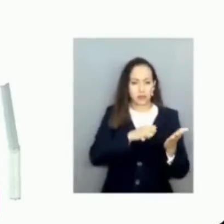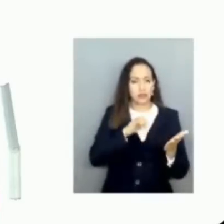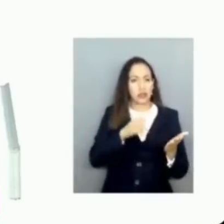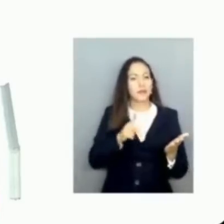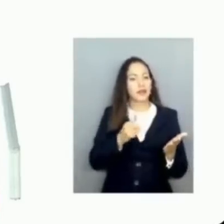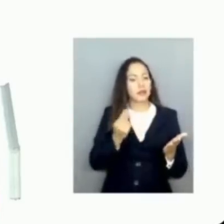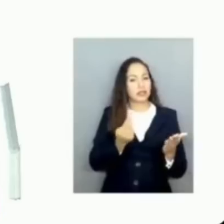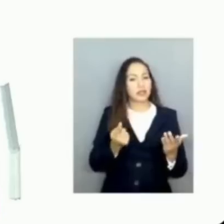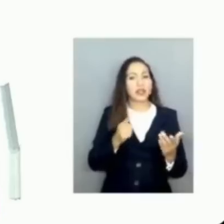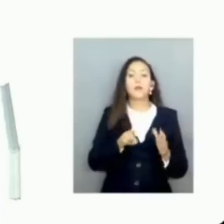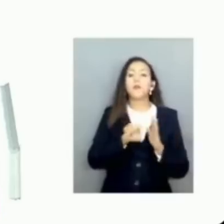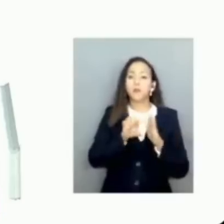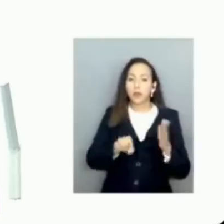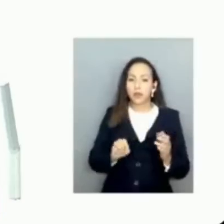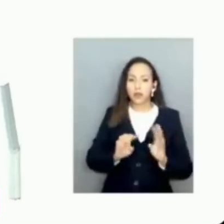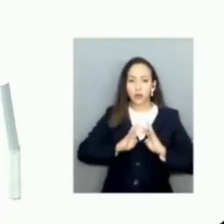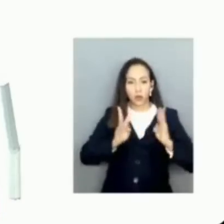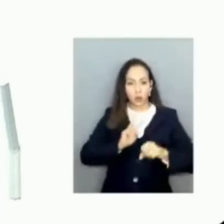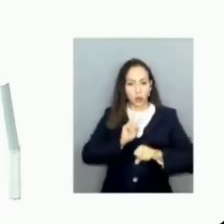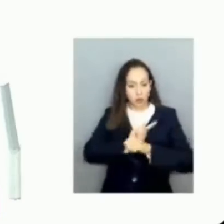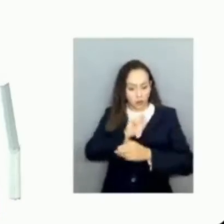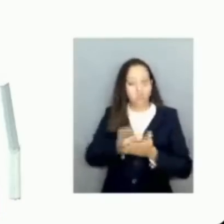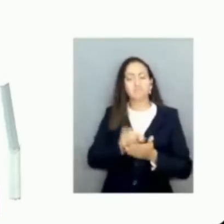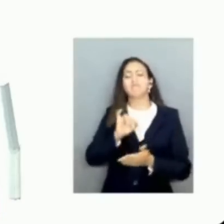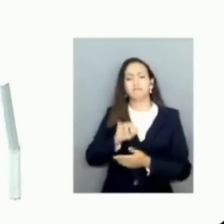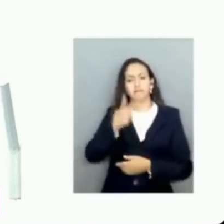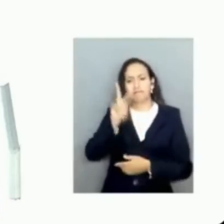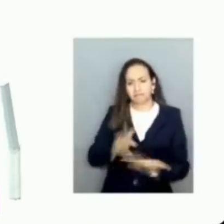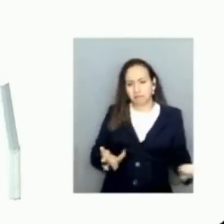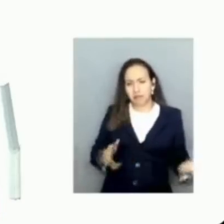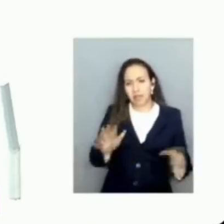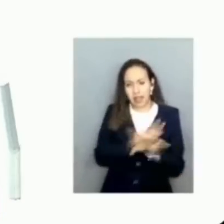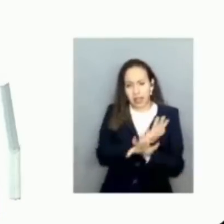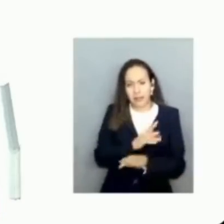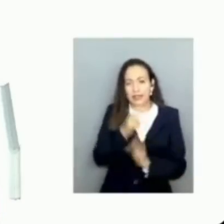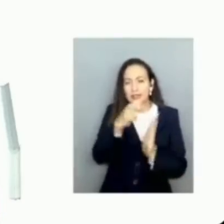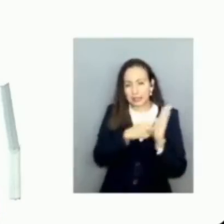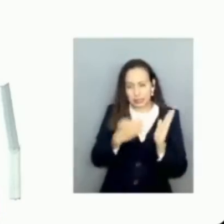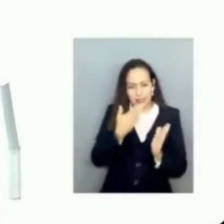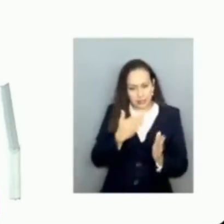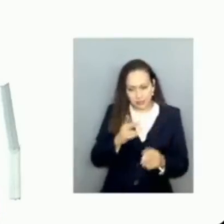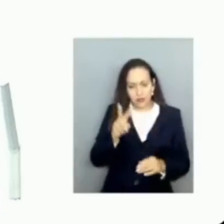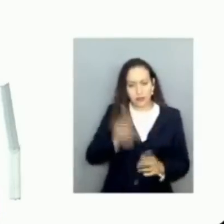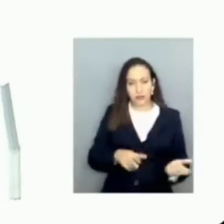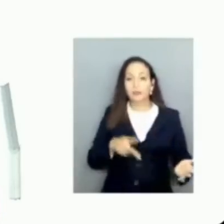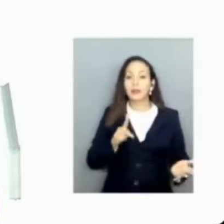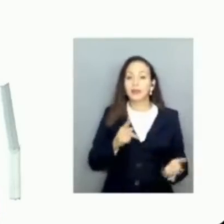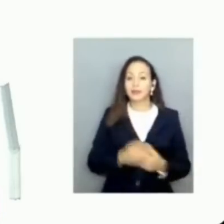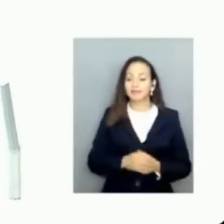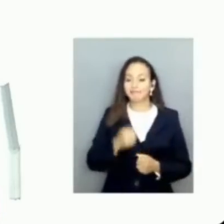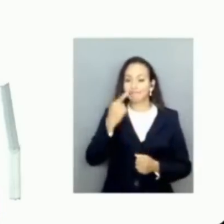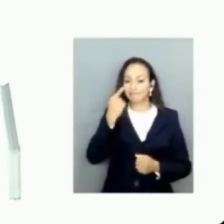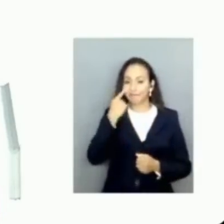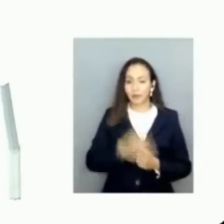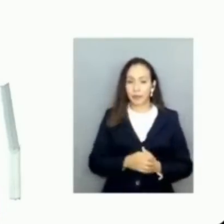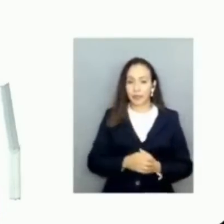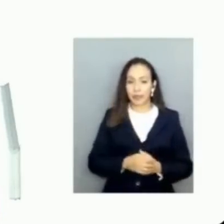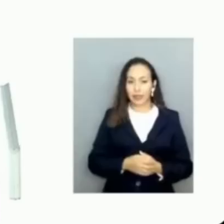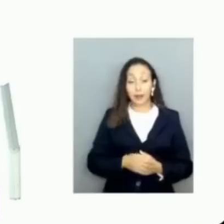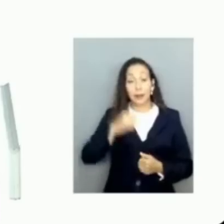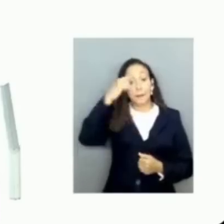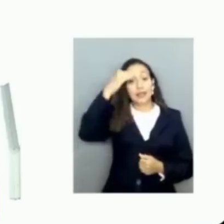se empezaron a soltar a delincuentes, amparar a delincuentes, a descongelar a